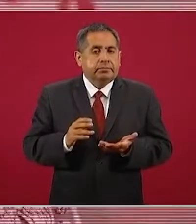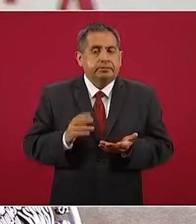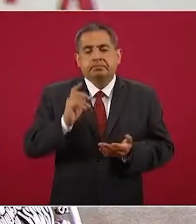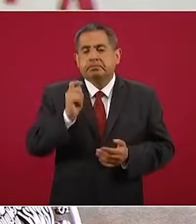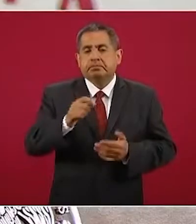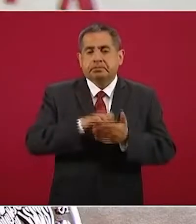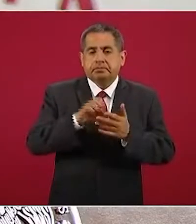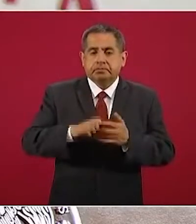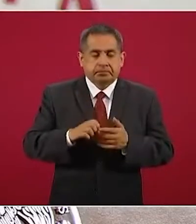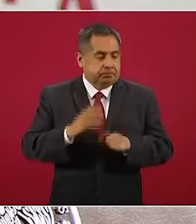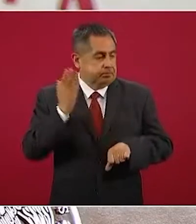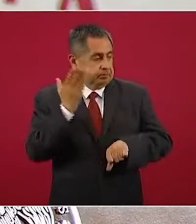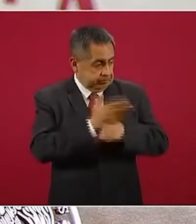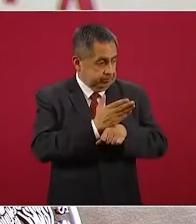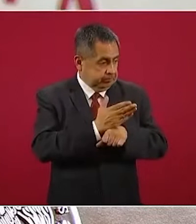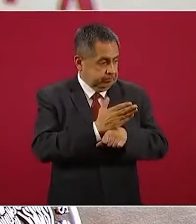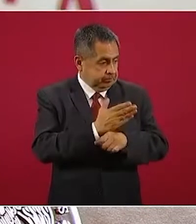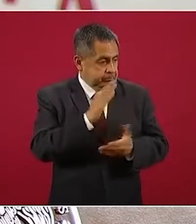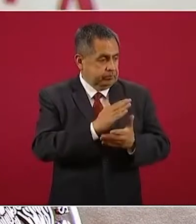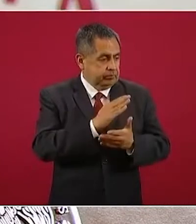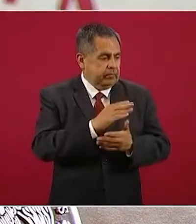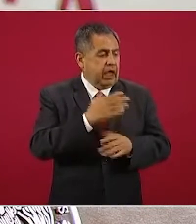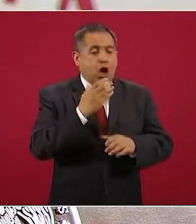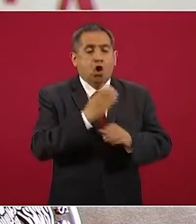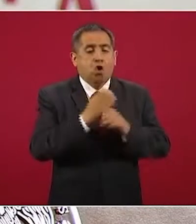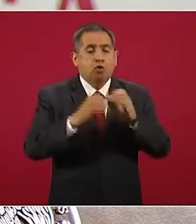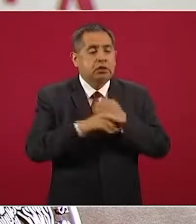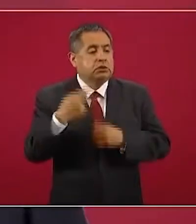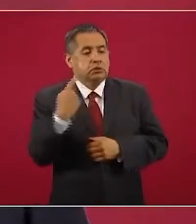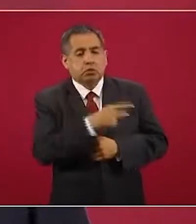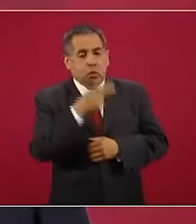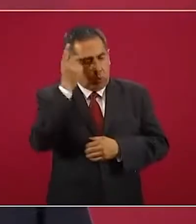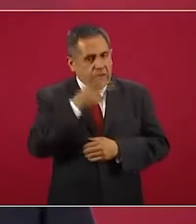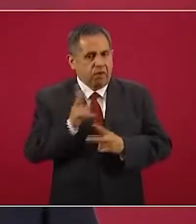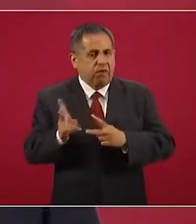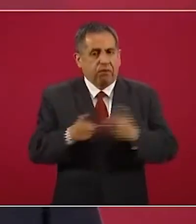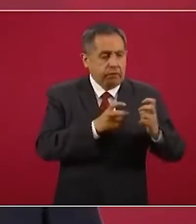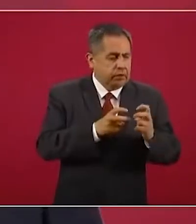el que los bienes mal habidos se les